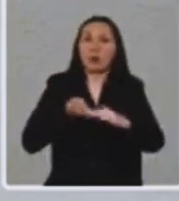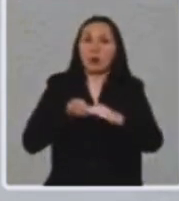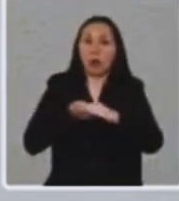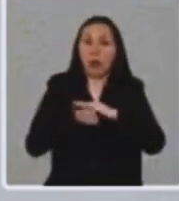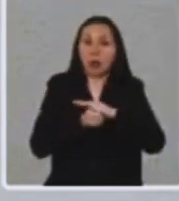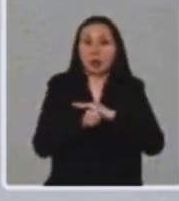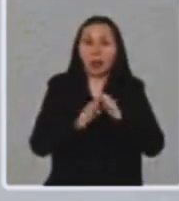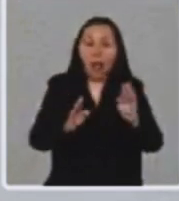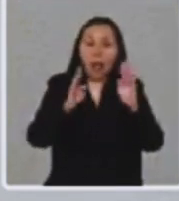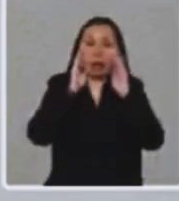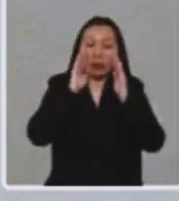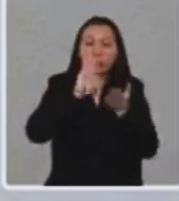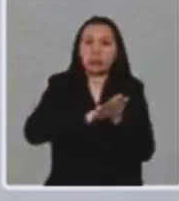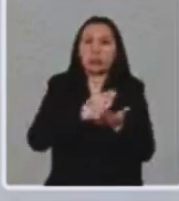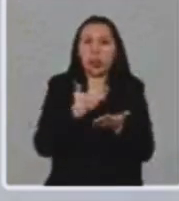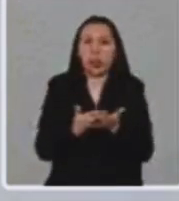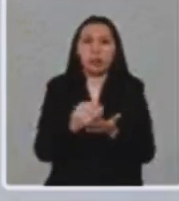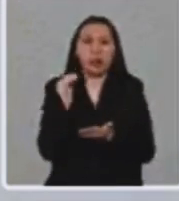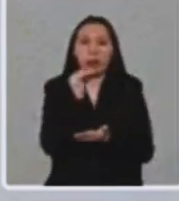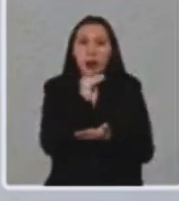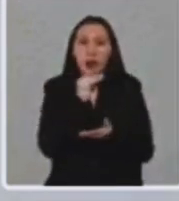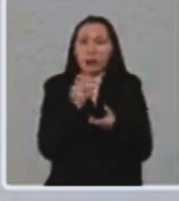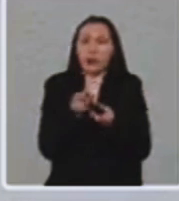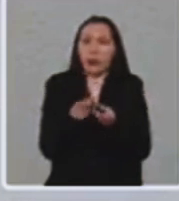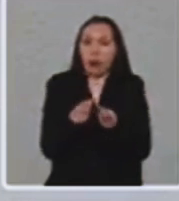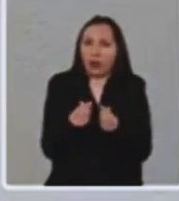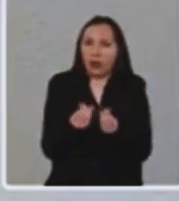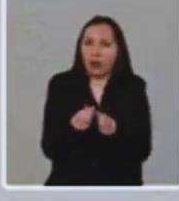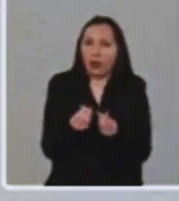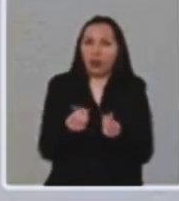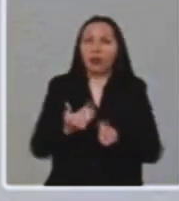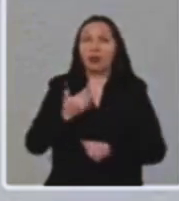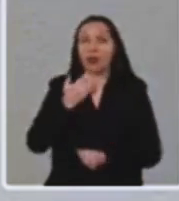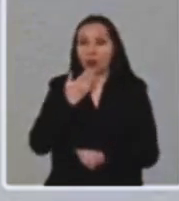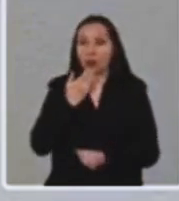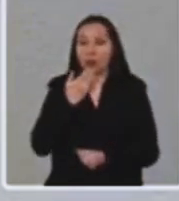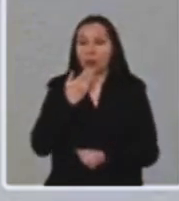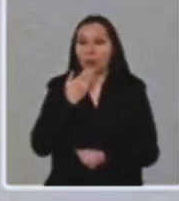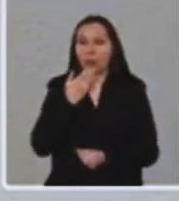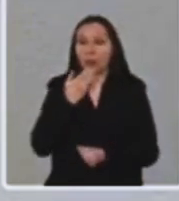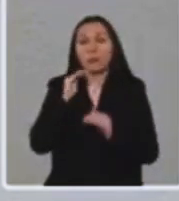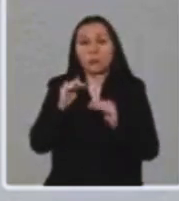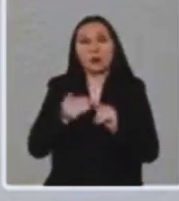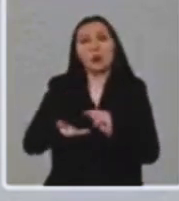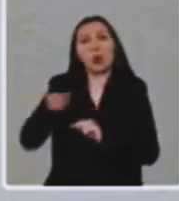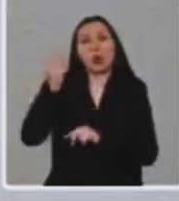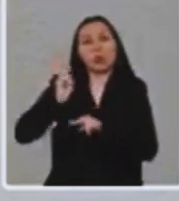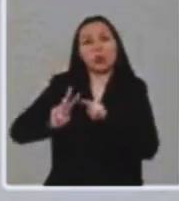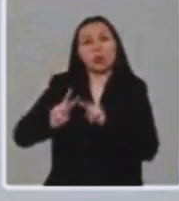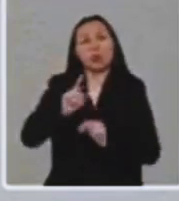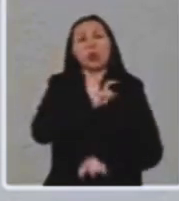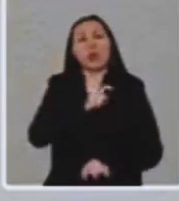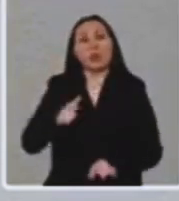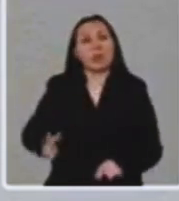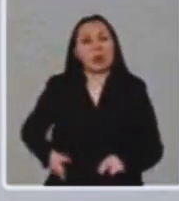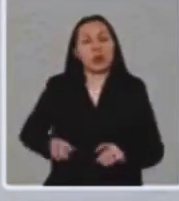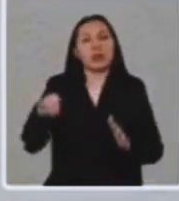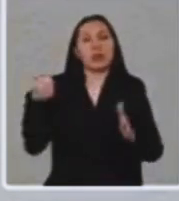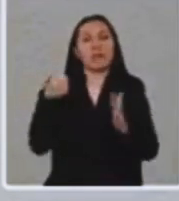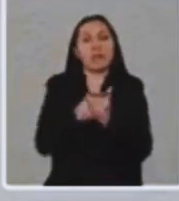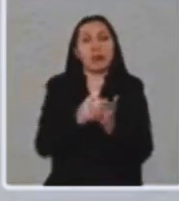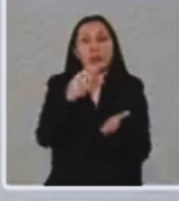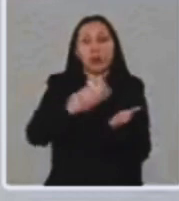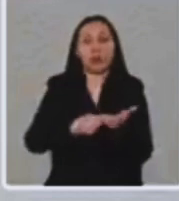acceso a la atención en salud para que sea oportuna y de calidad, y también como hicimos desde el gobierno a fines de